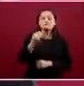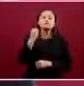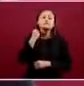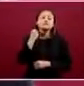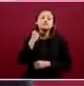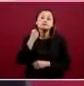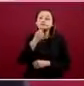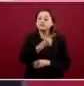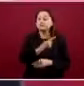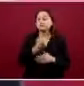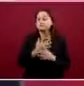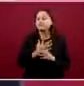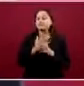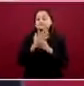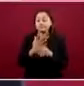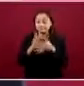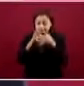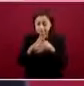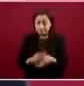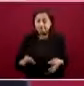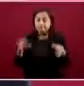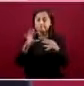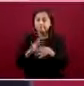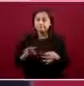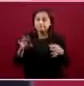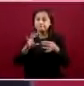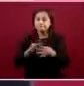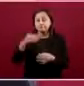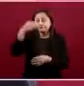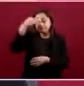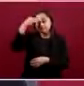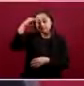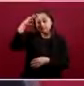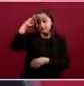expresa que Guzmán Loera